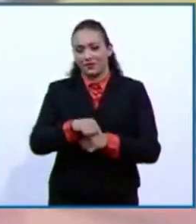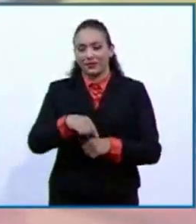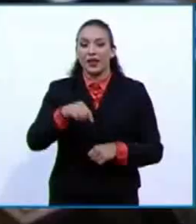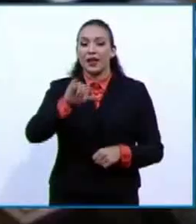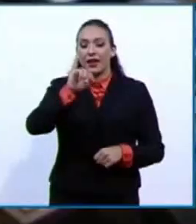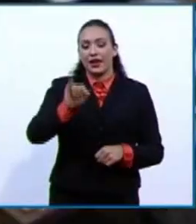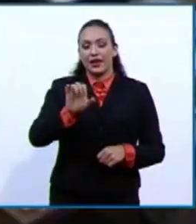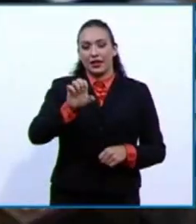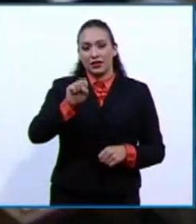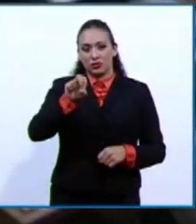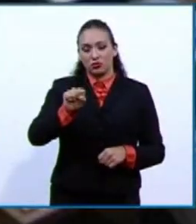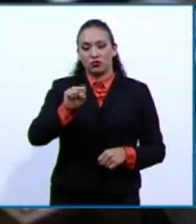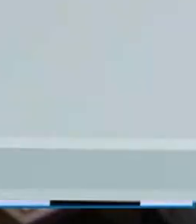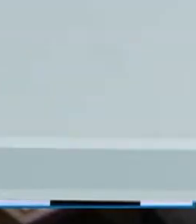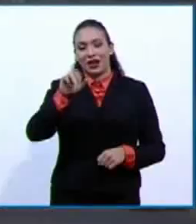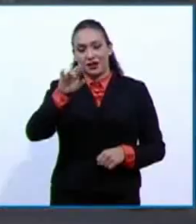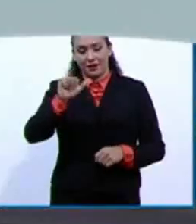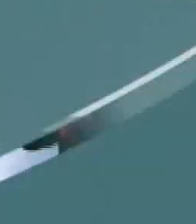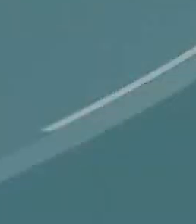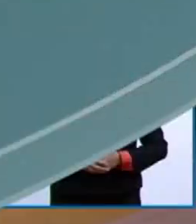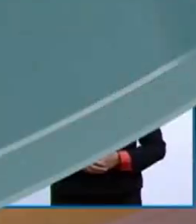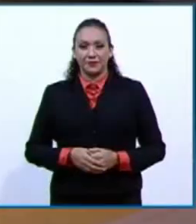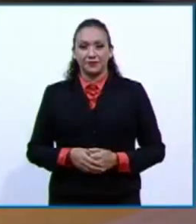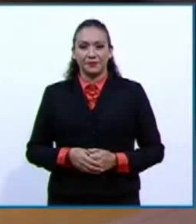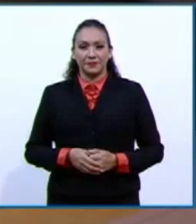de Jesús María.